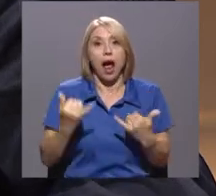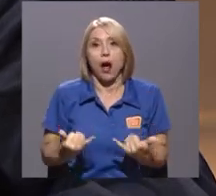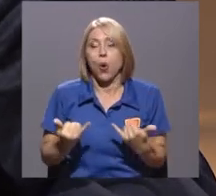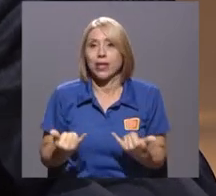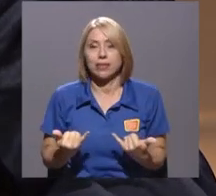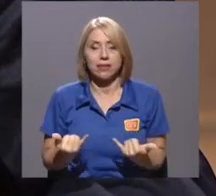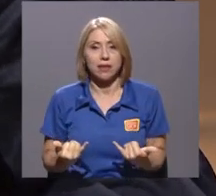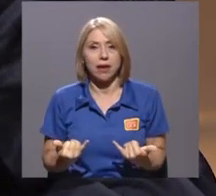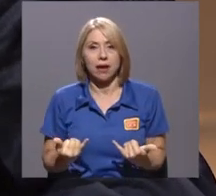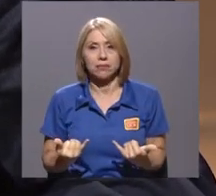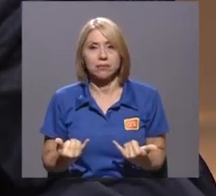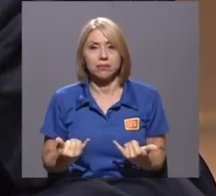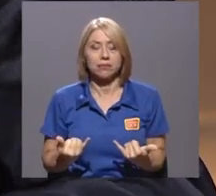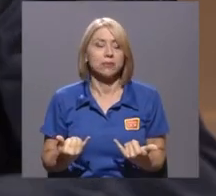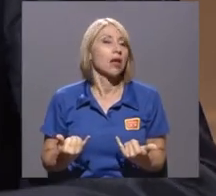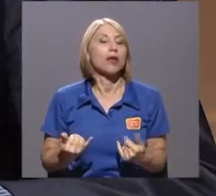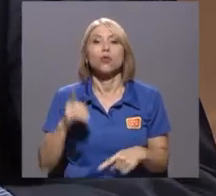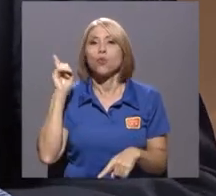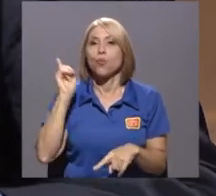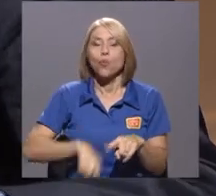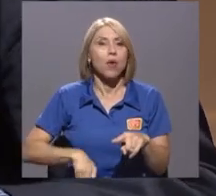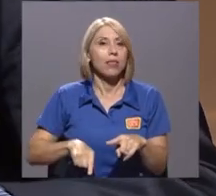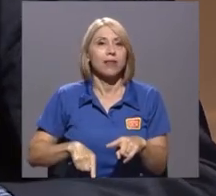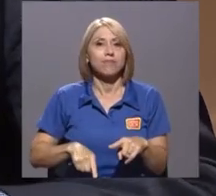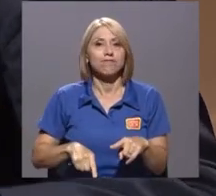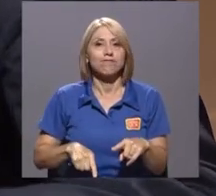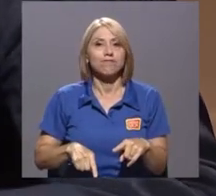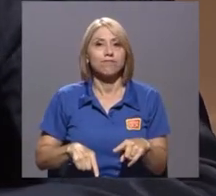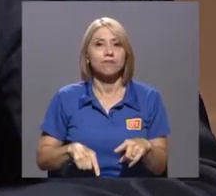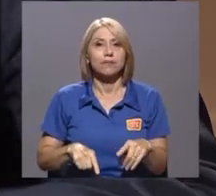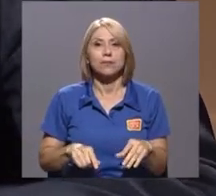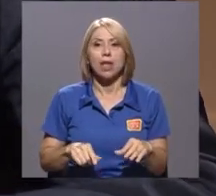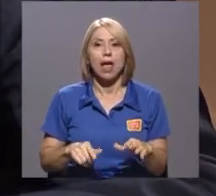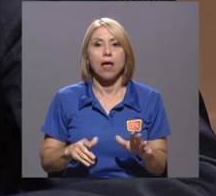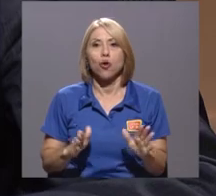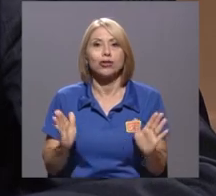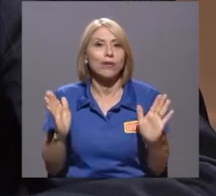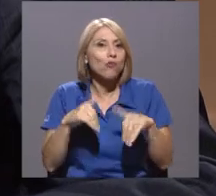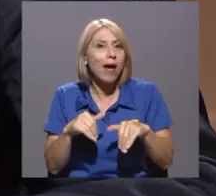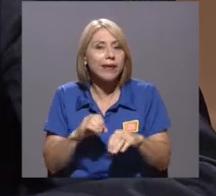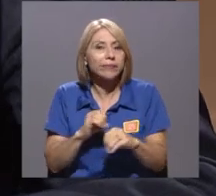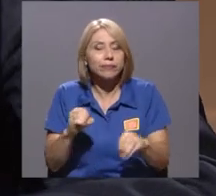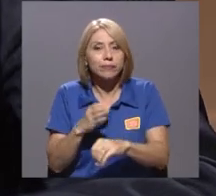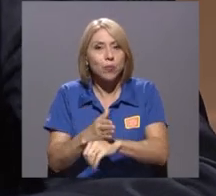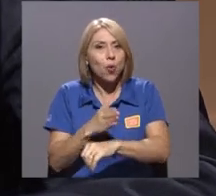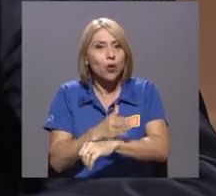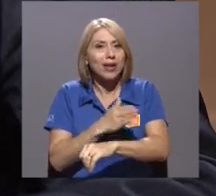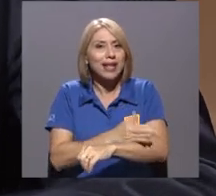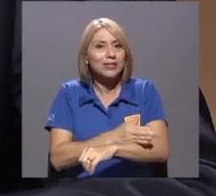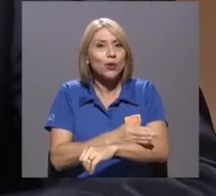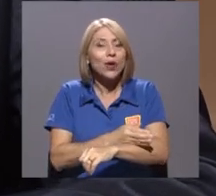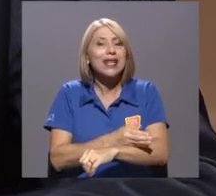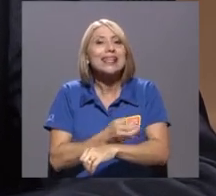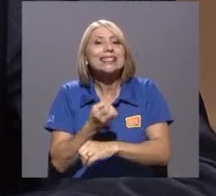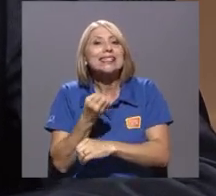no no puede tener ningún progreso sin uno